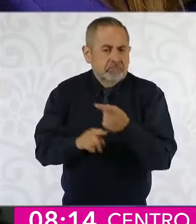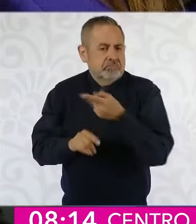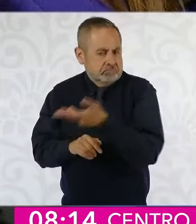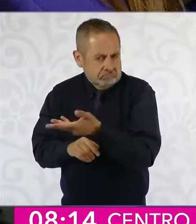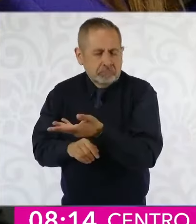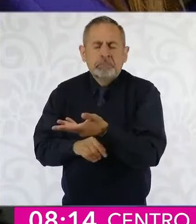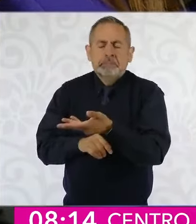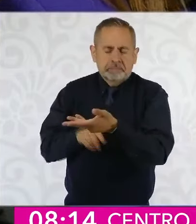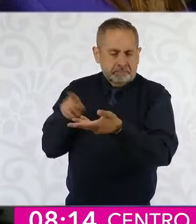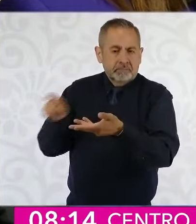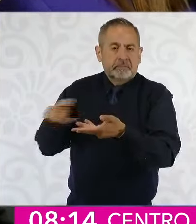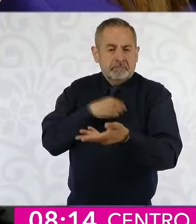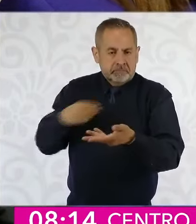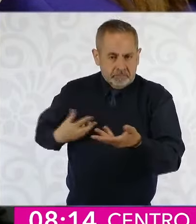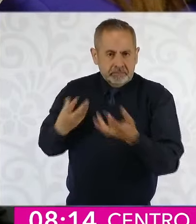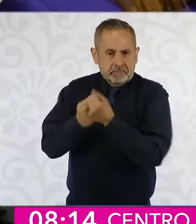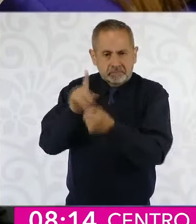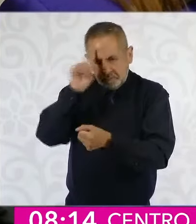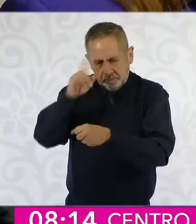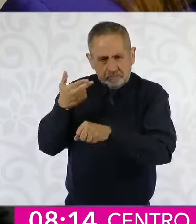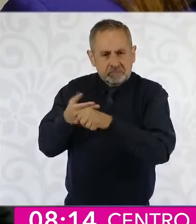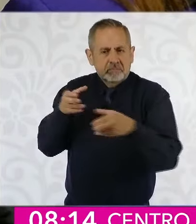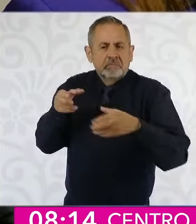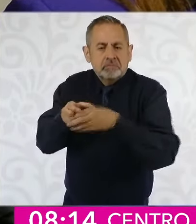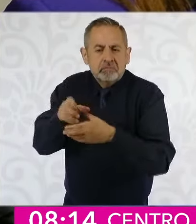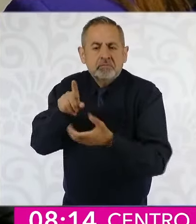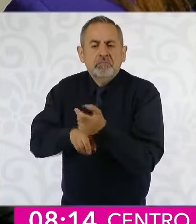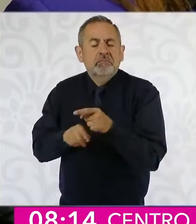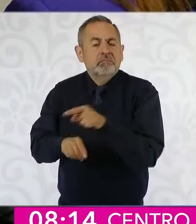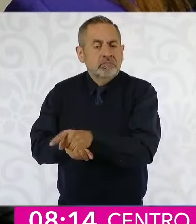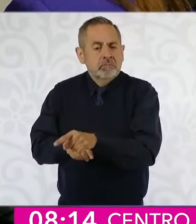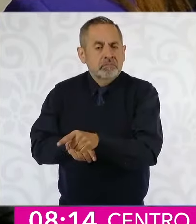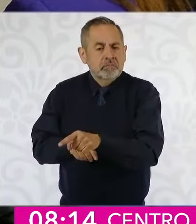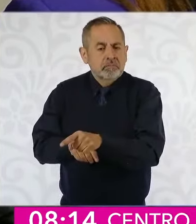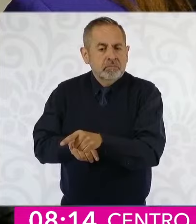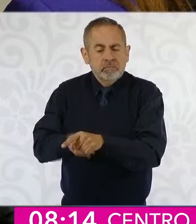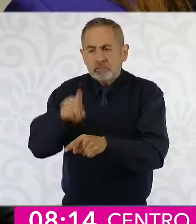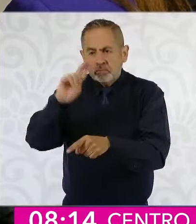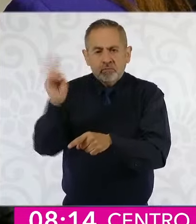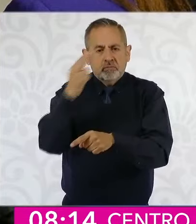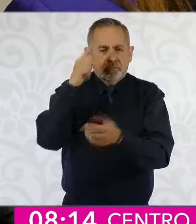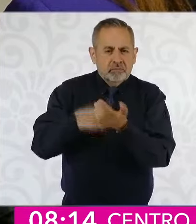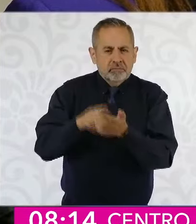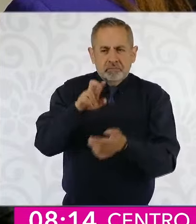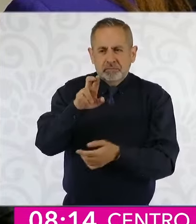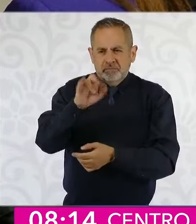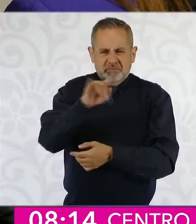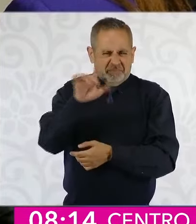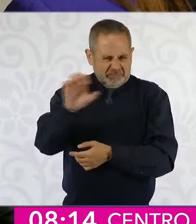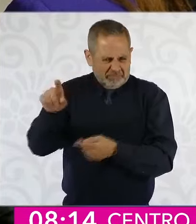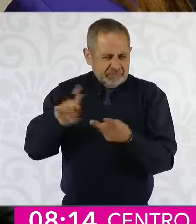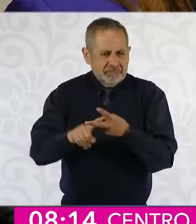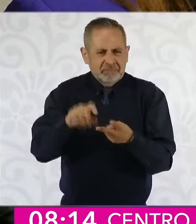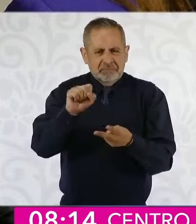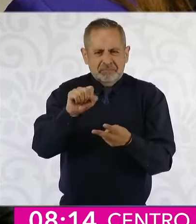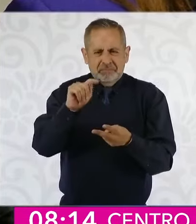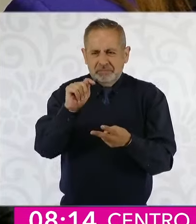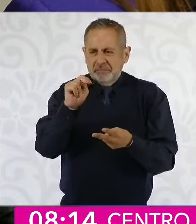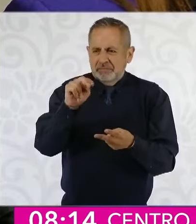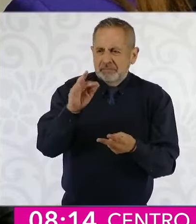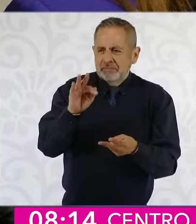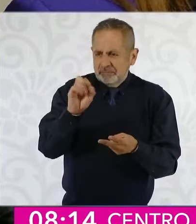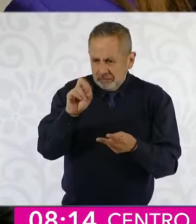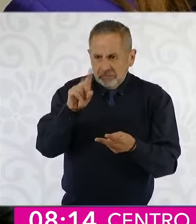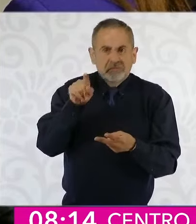es miembro del Consejo de la Universidad Rice, de la Universidad de Stanford